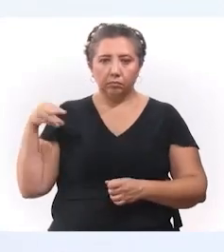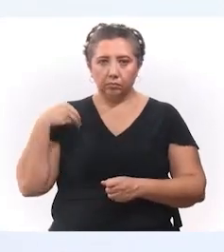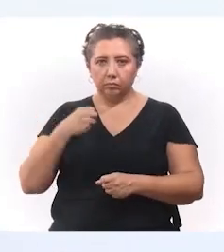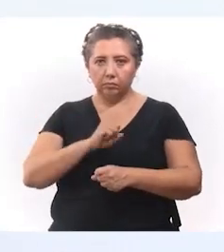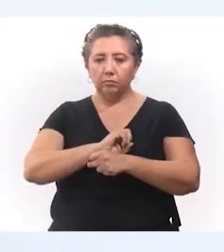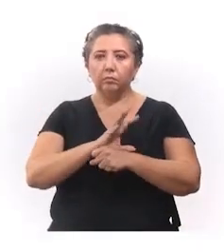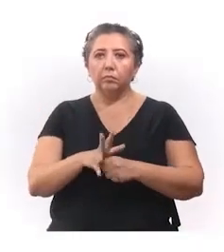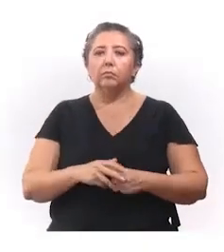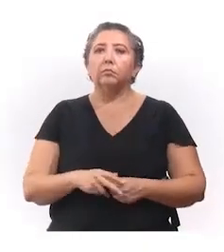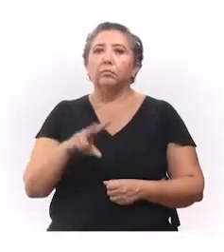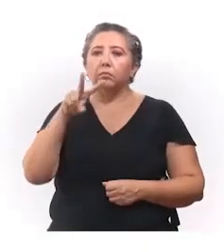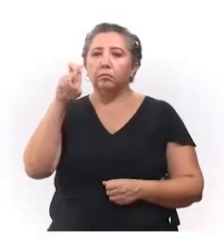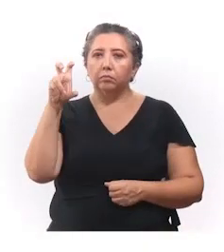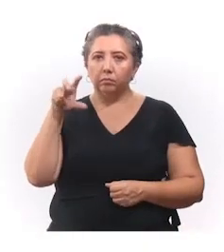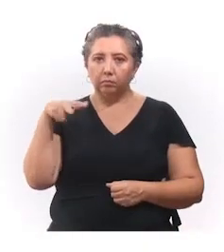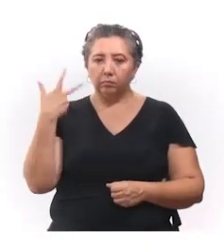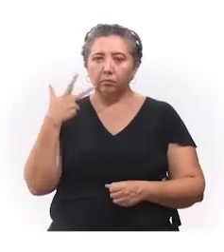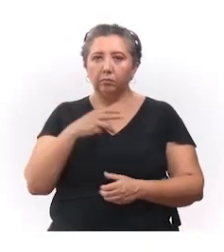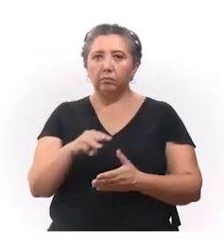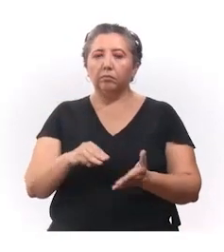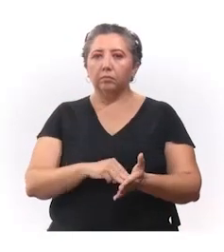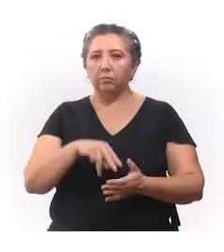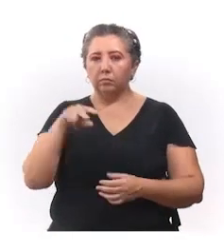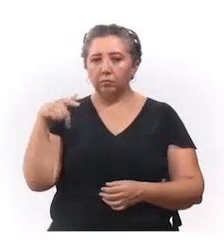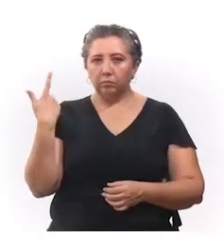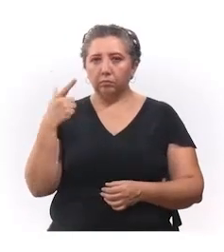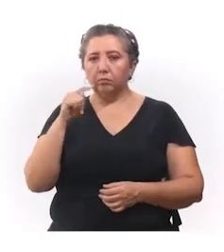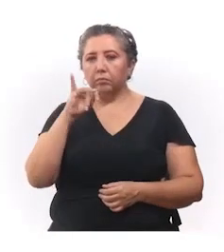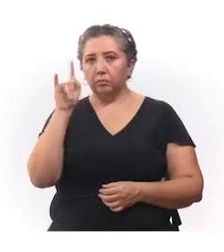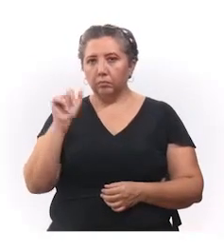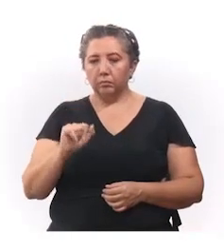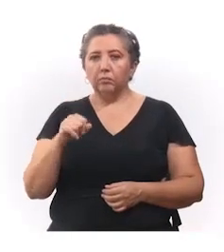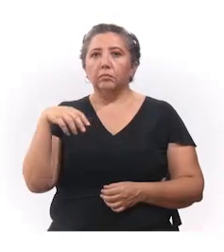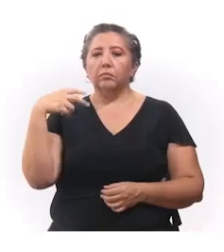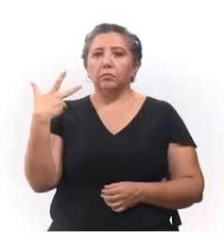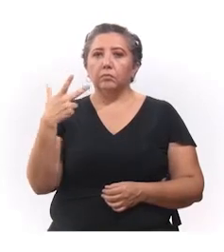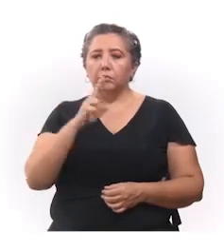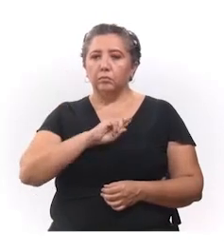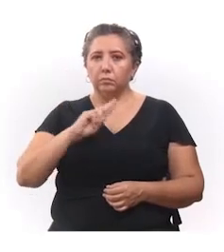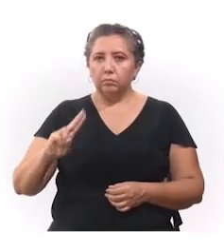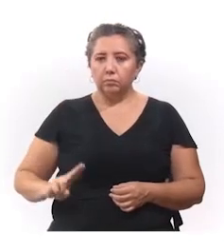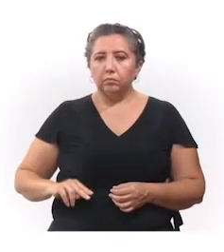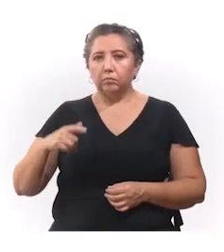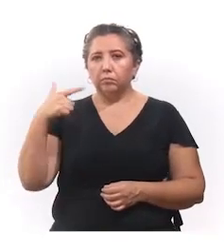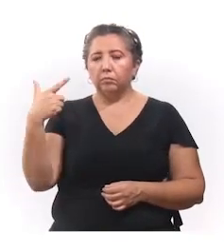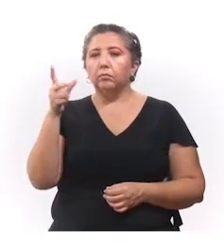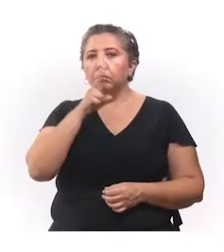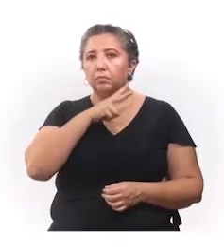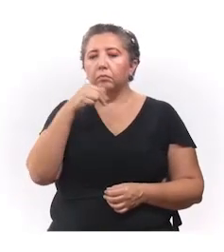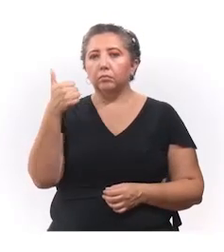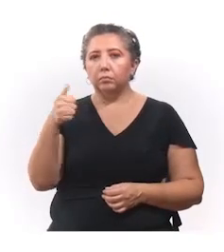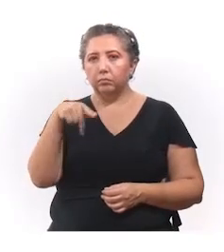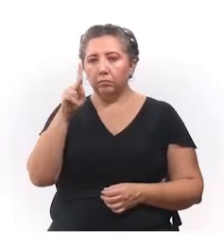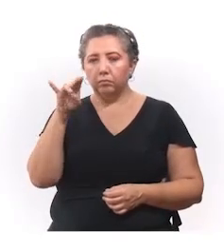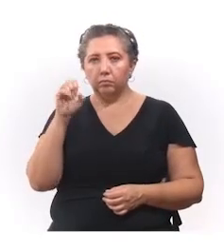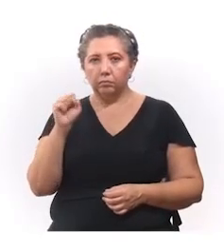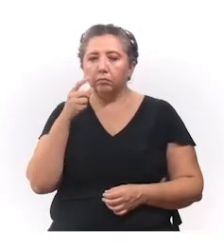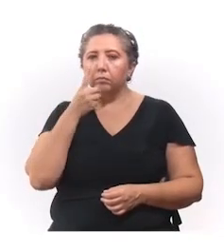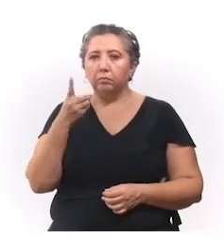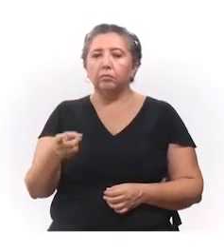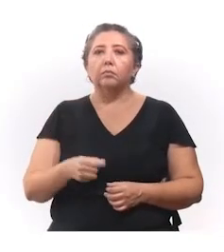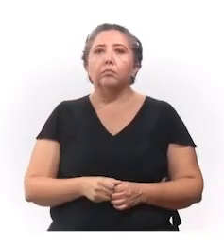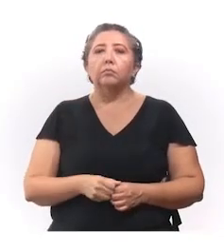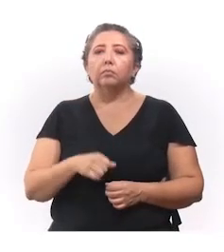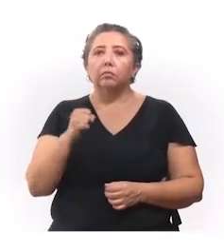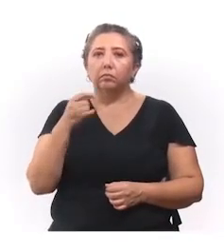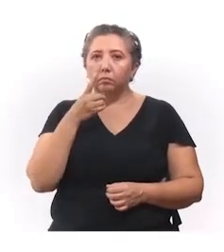de coronavirus, 213 en Mérida, 12 en Tizimín, 8 en Humán, 7 en Valladolid, 6 en Canacín, 4 en Junumá e